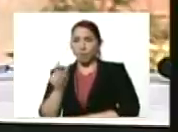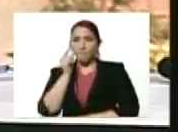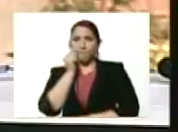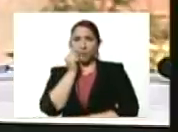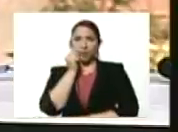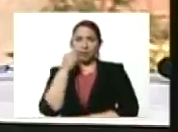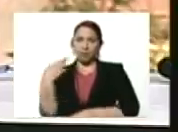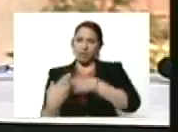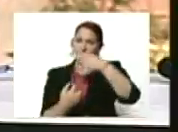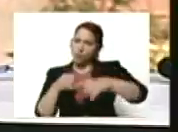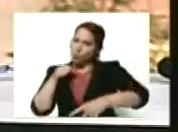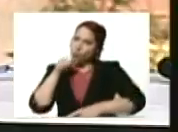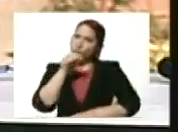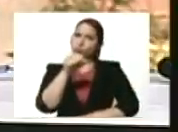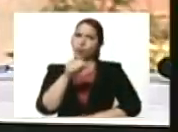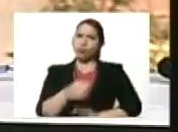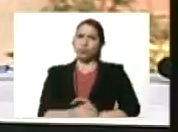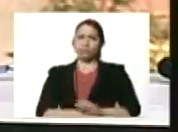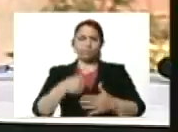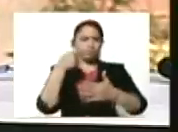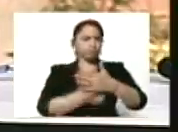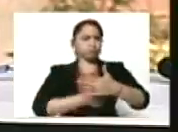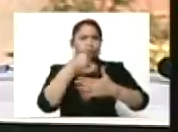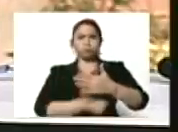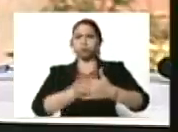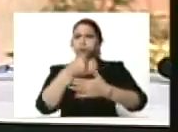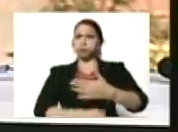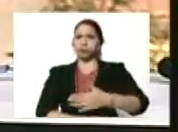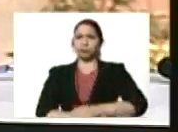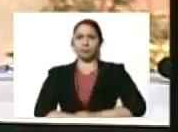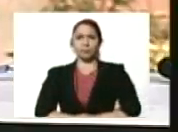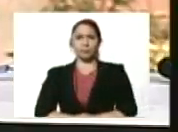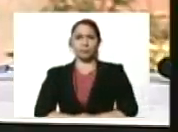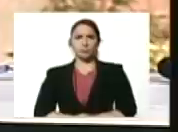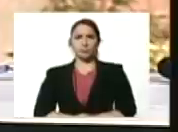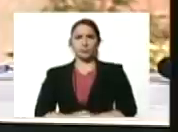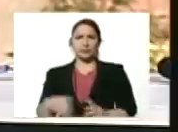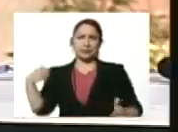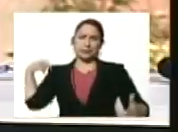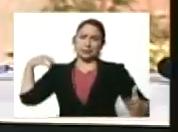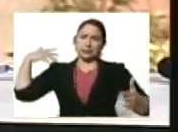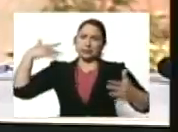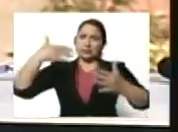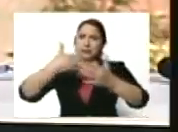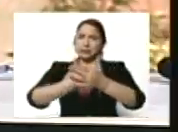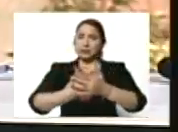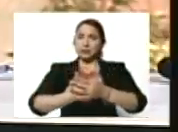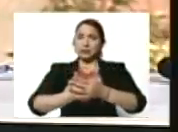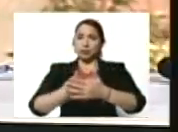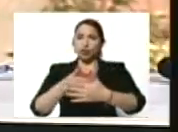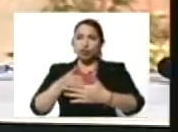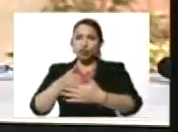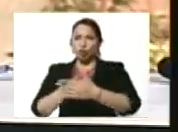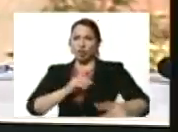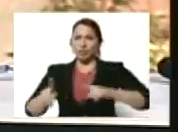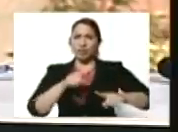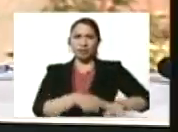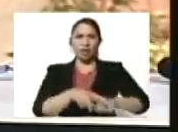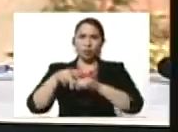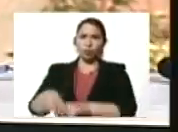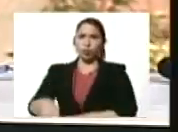un revolucionario combatiente de años contra la dictadura de Marcos Pérez